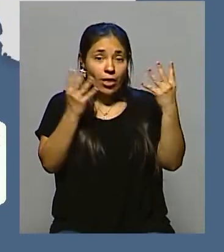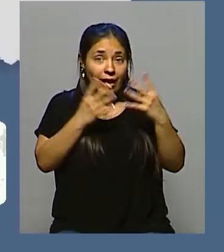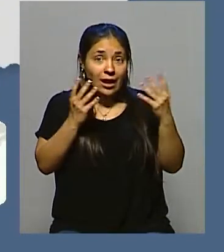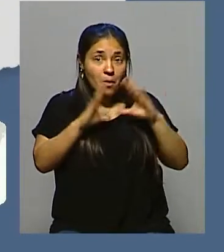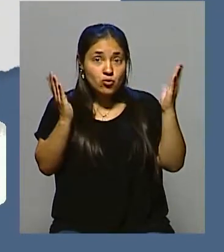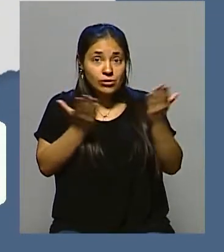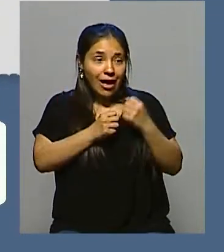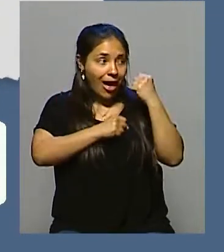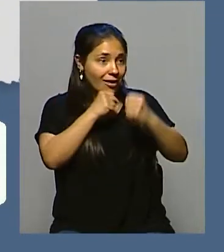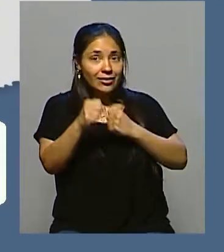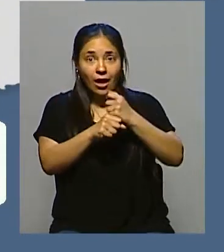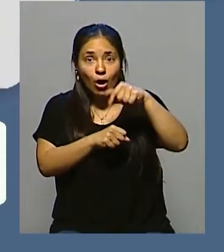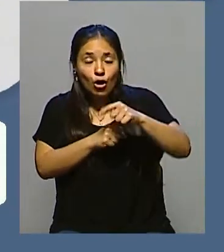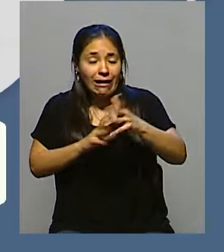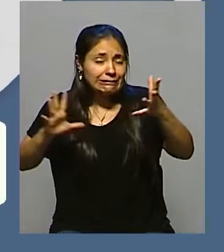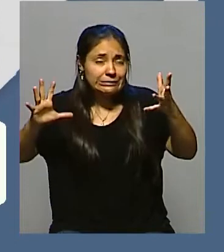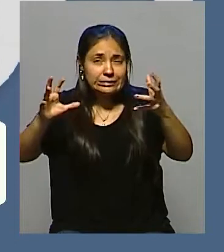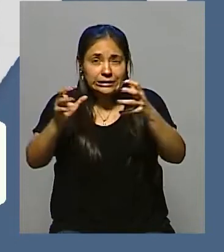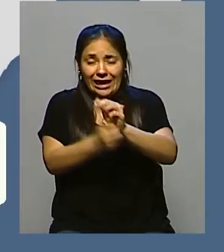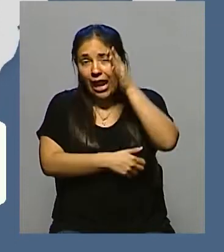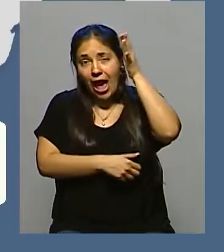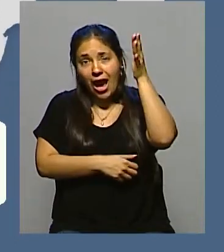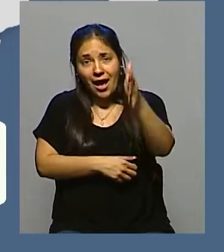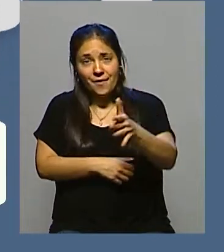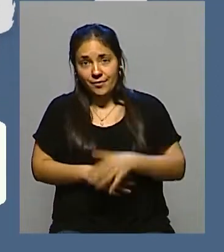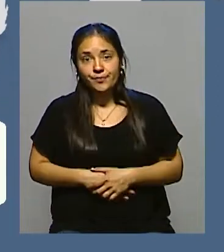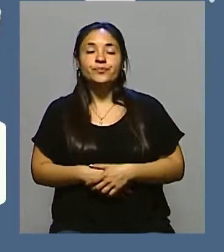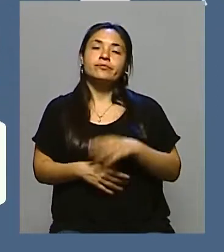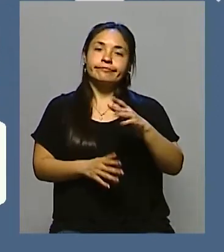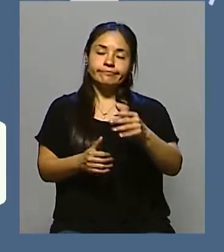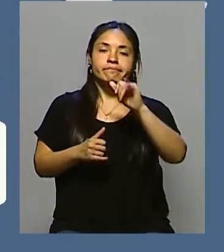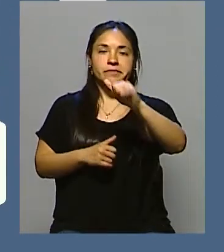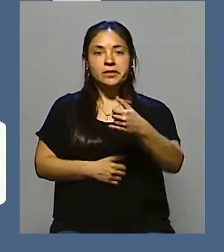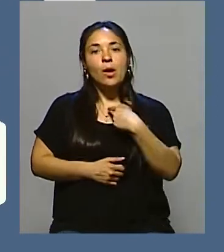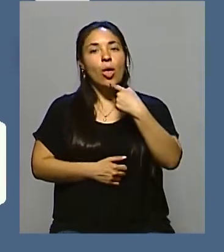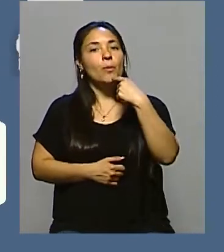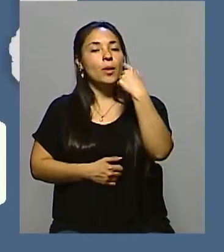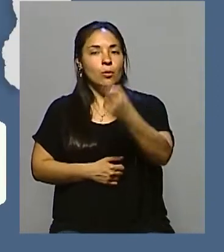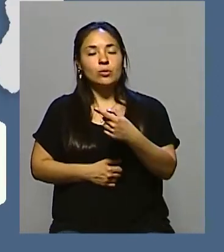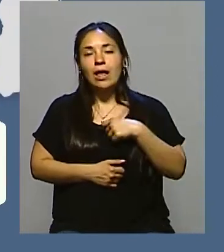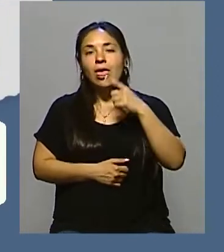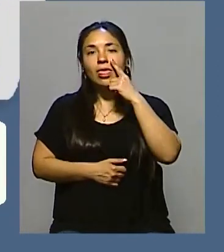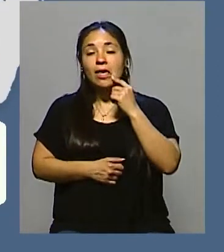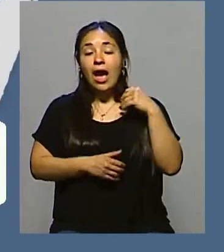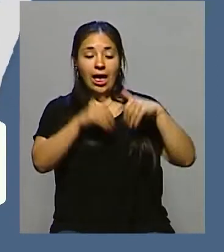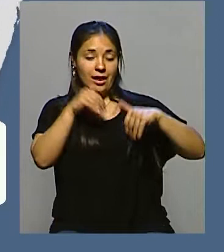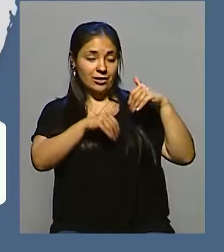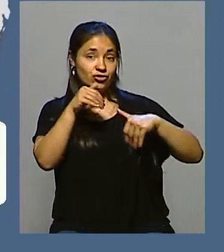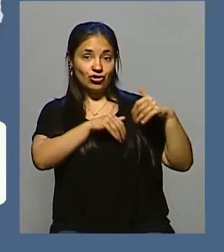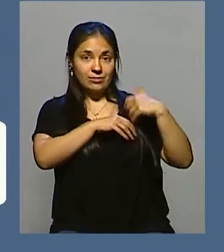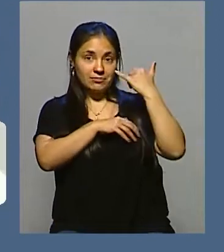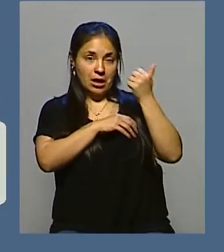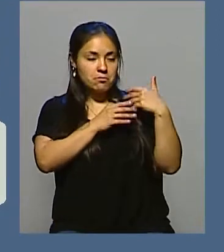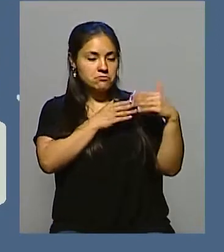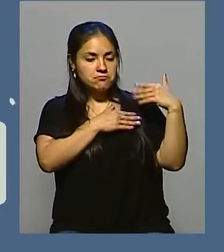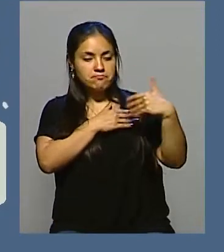es, lamentablemente. Guido, y le hago una primera pregunta. Ya han pasado unos días desde las elecciones, desde el día de las elecciones, pero le consulto,